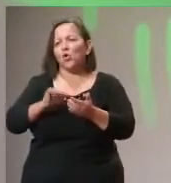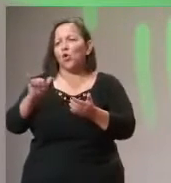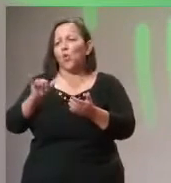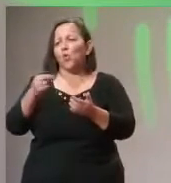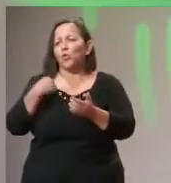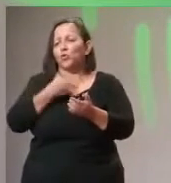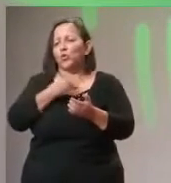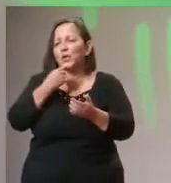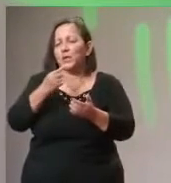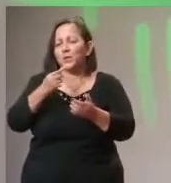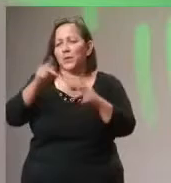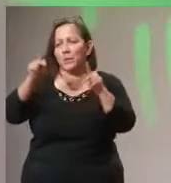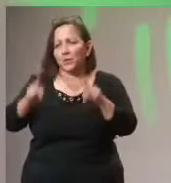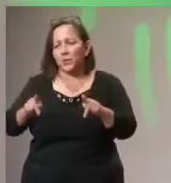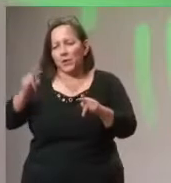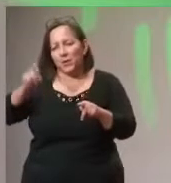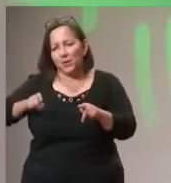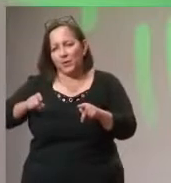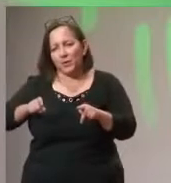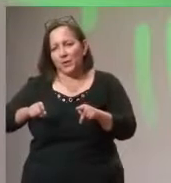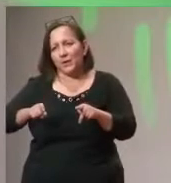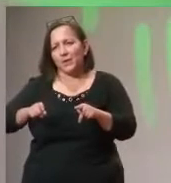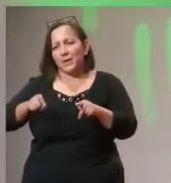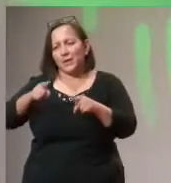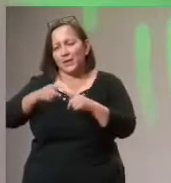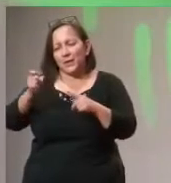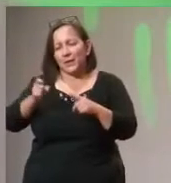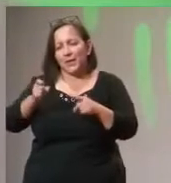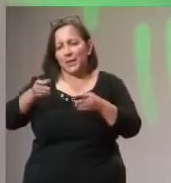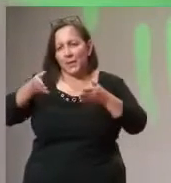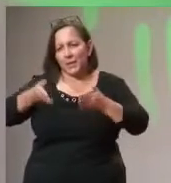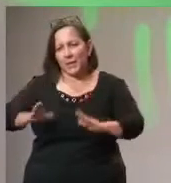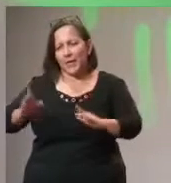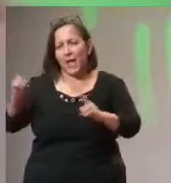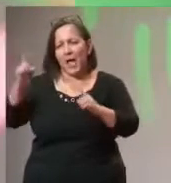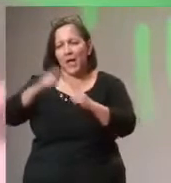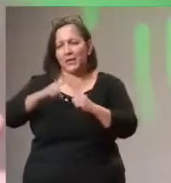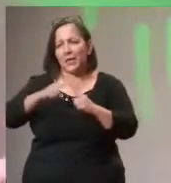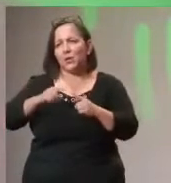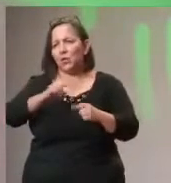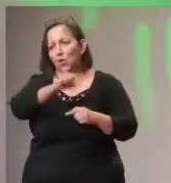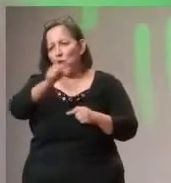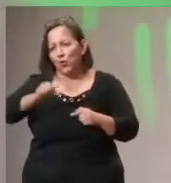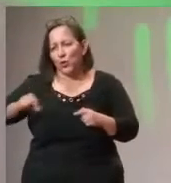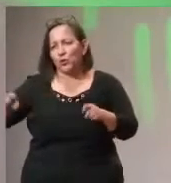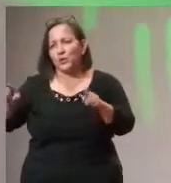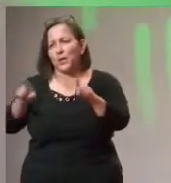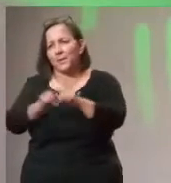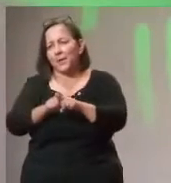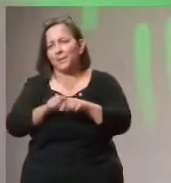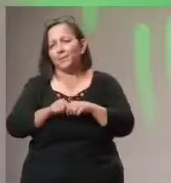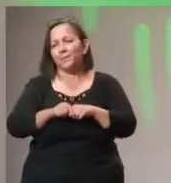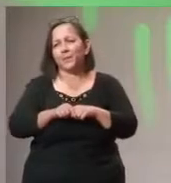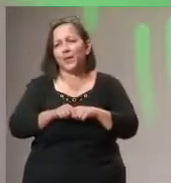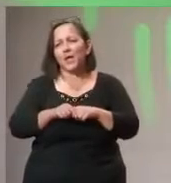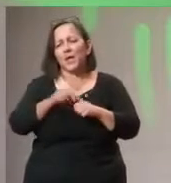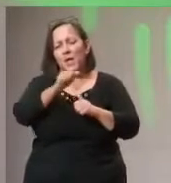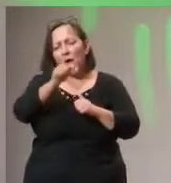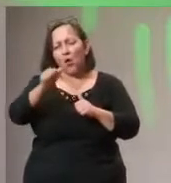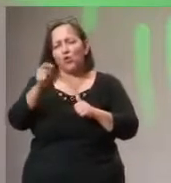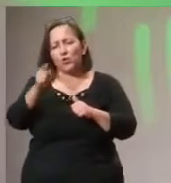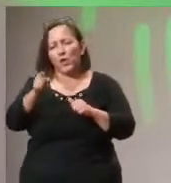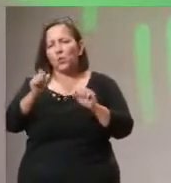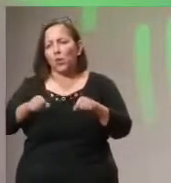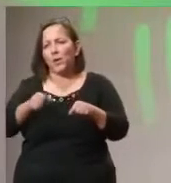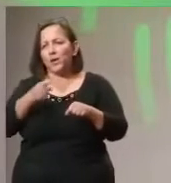gente que debemos ser desde las nacientes y hacia los ríos. Y una vez que cada uno de ustedes nos regale su criterio,